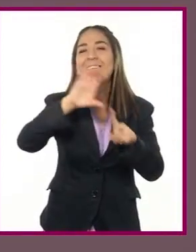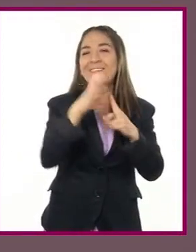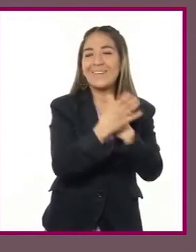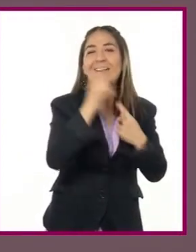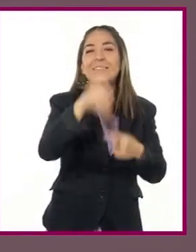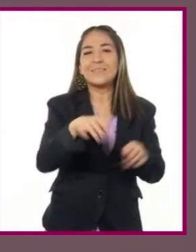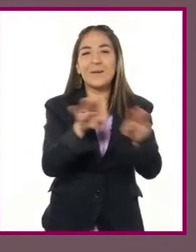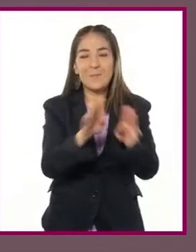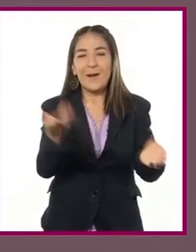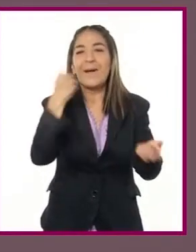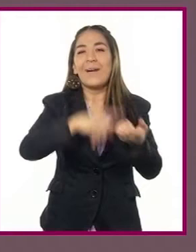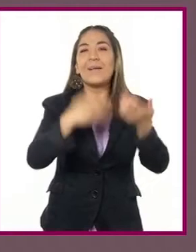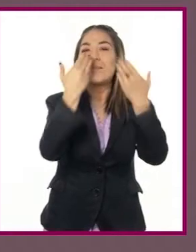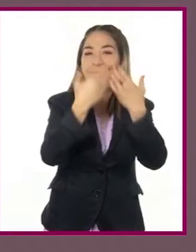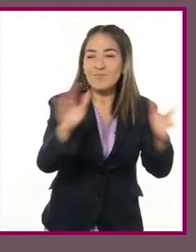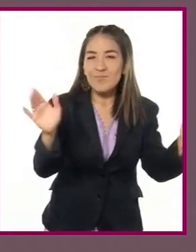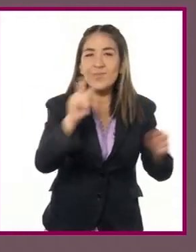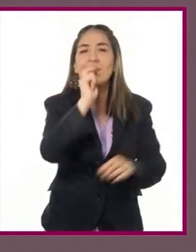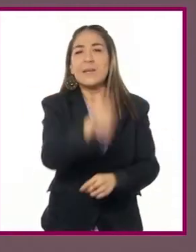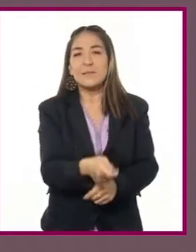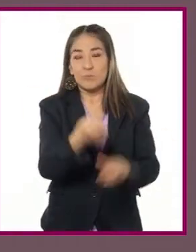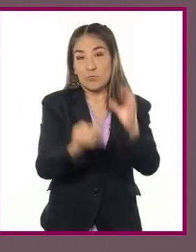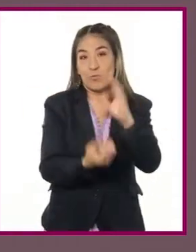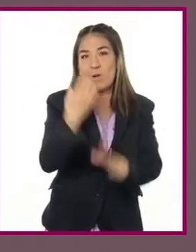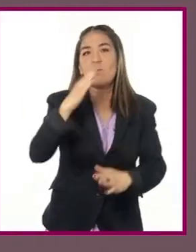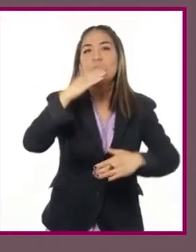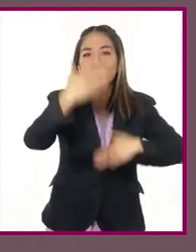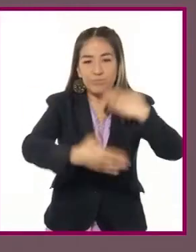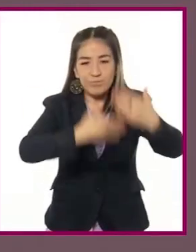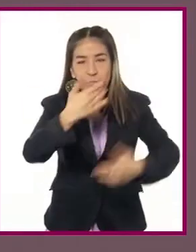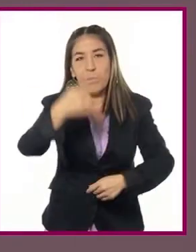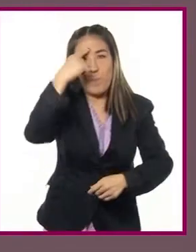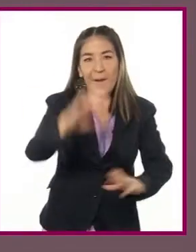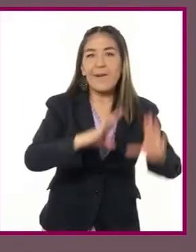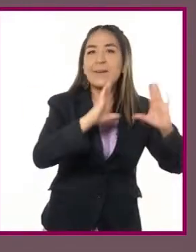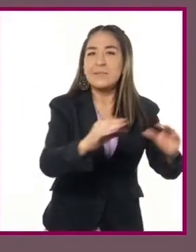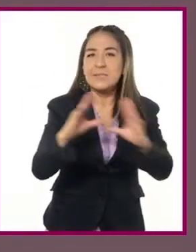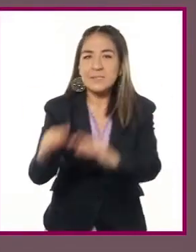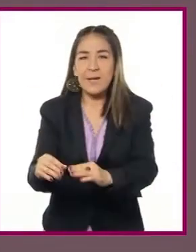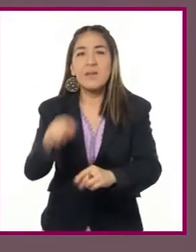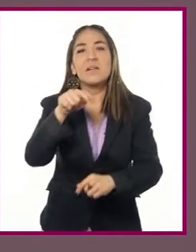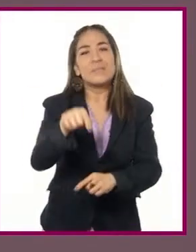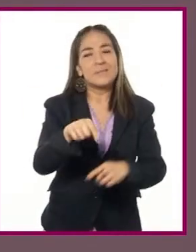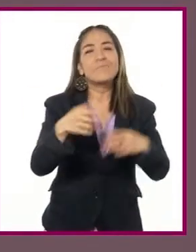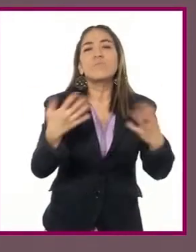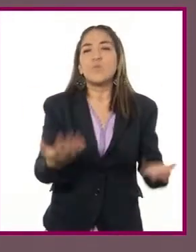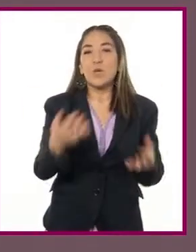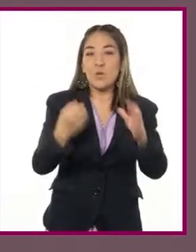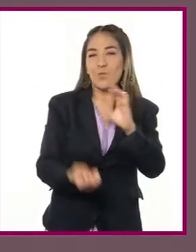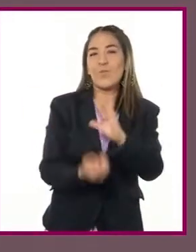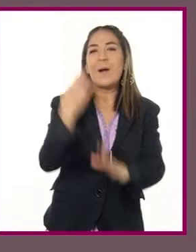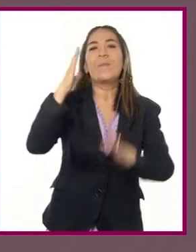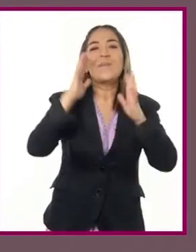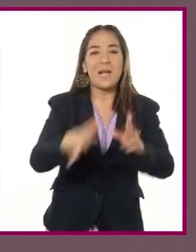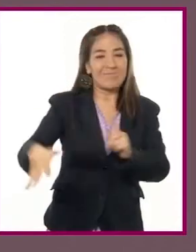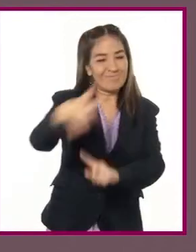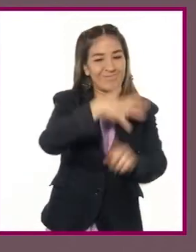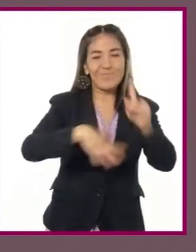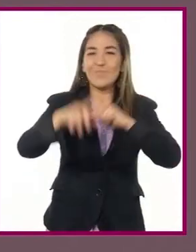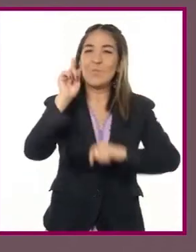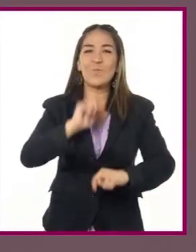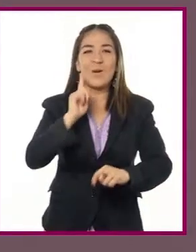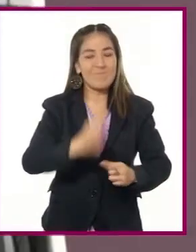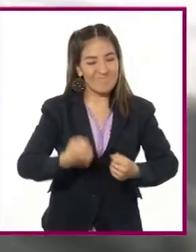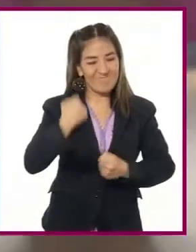sus puertas para dar paso a este moderno procedimiento de enseñanza, entonces el sol brillará para nosotras con